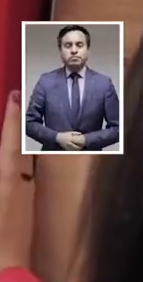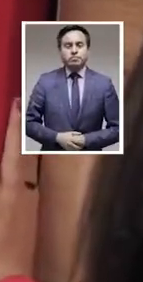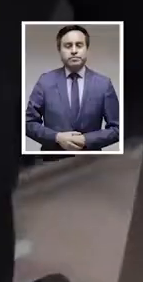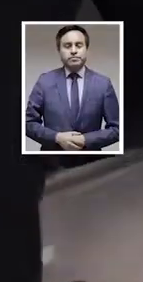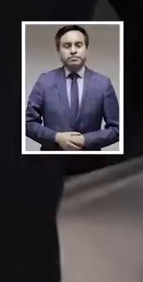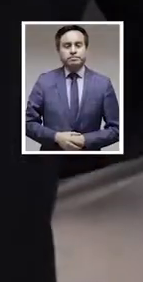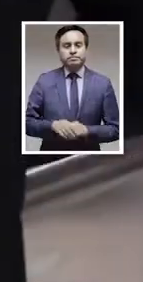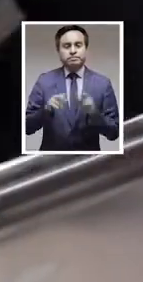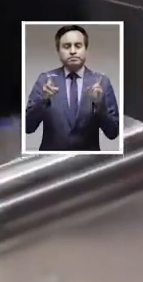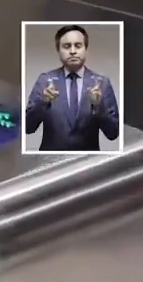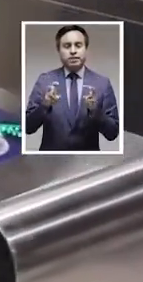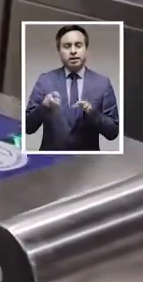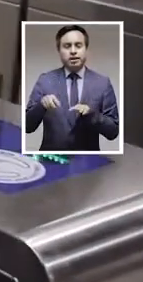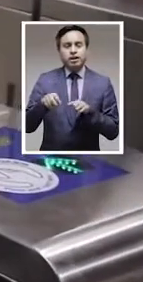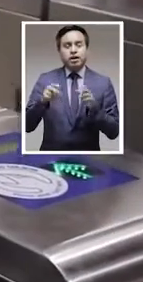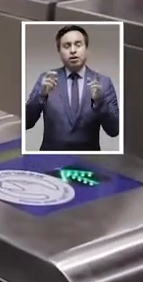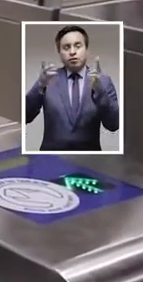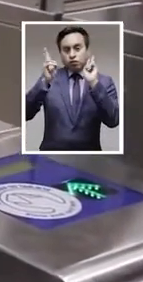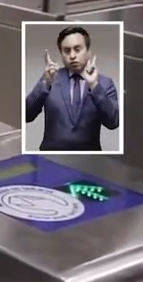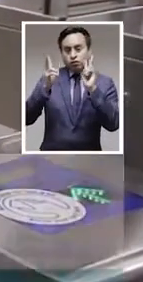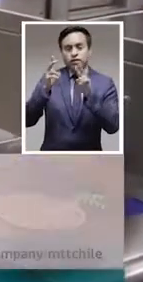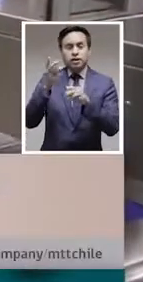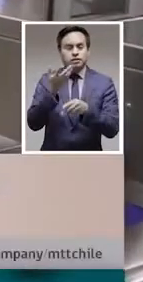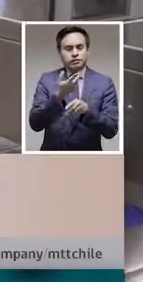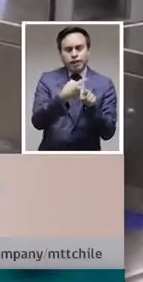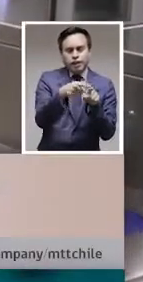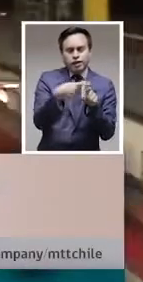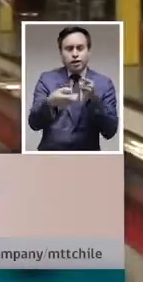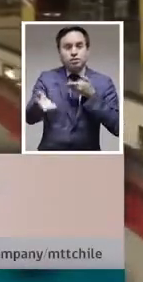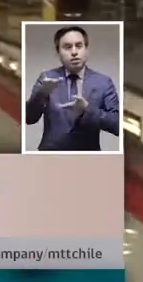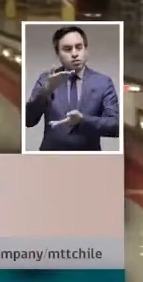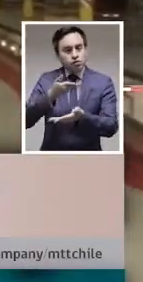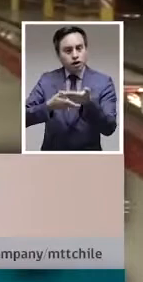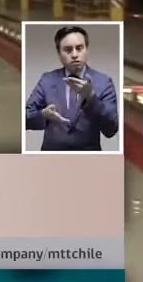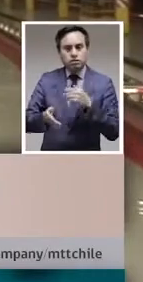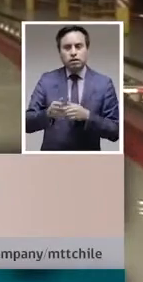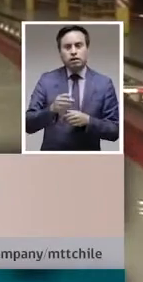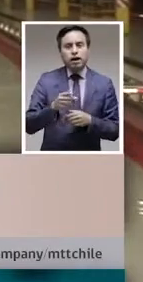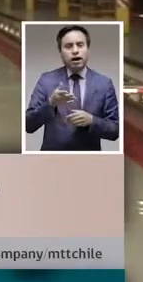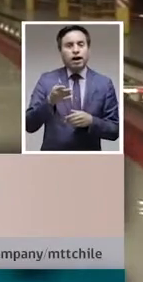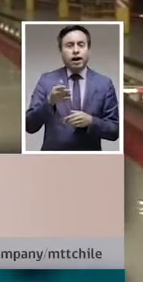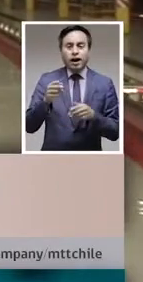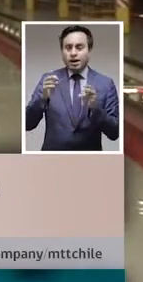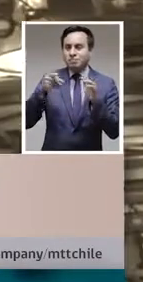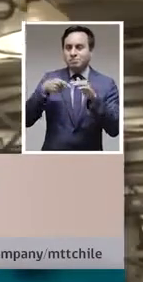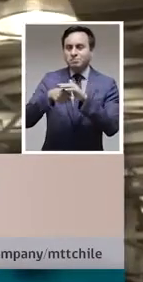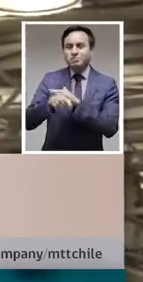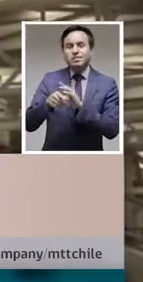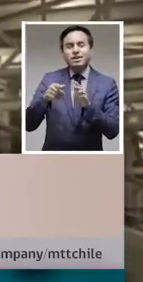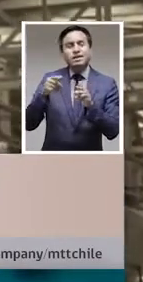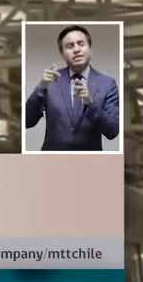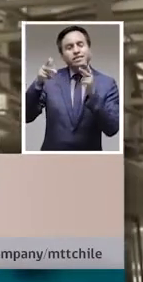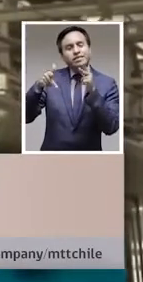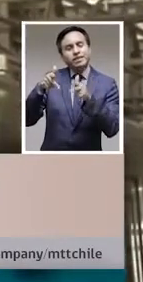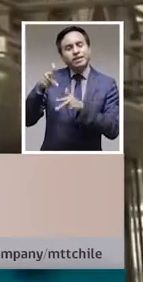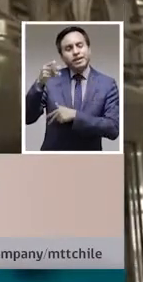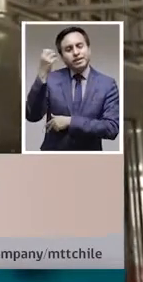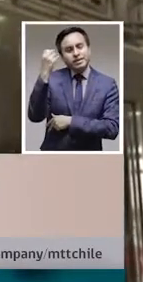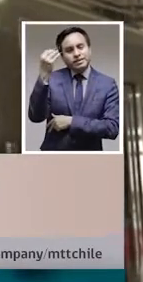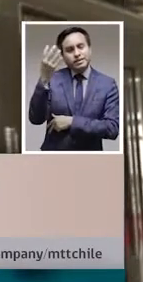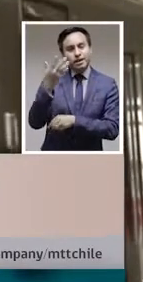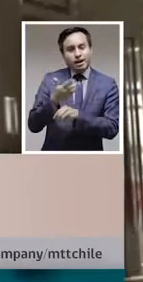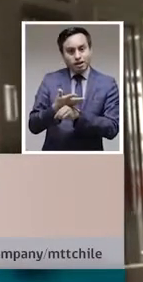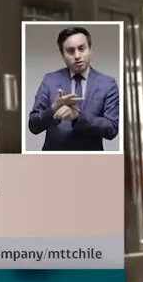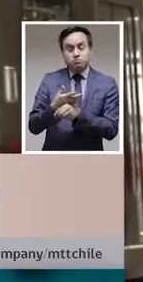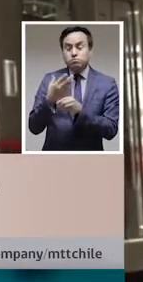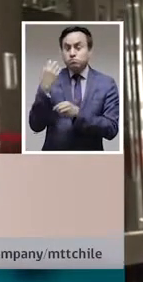cuanto a la flota, hemos renovado también los antiguos trenes que fueron originales de